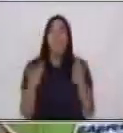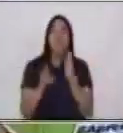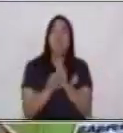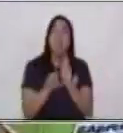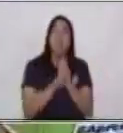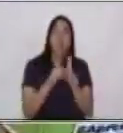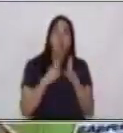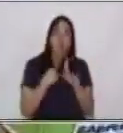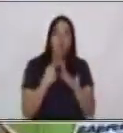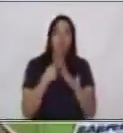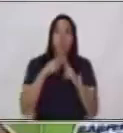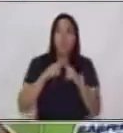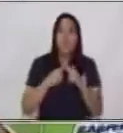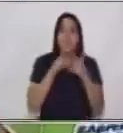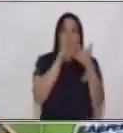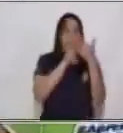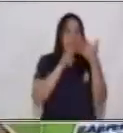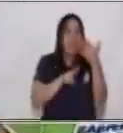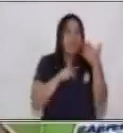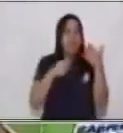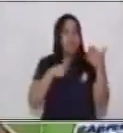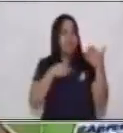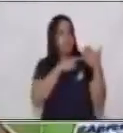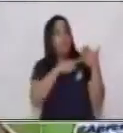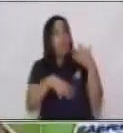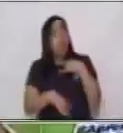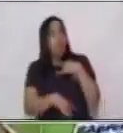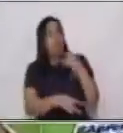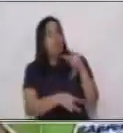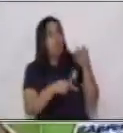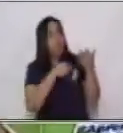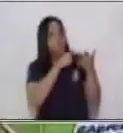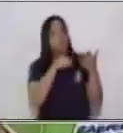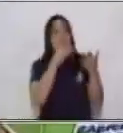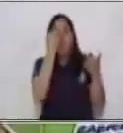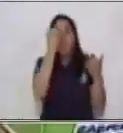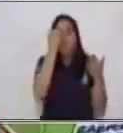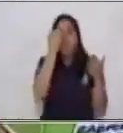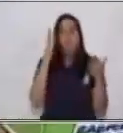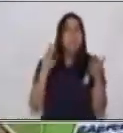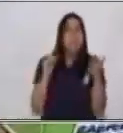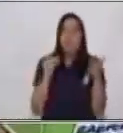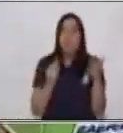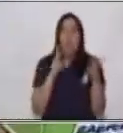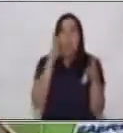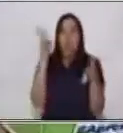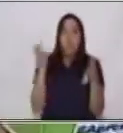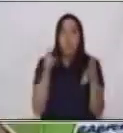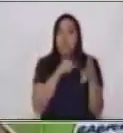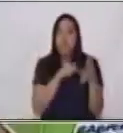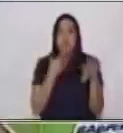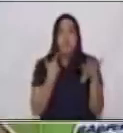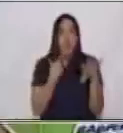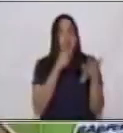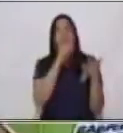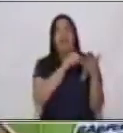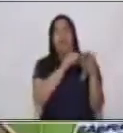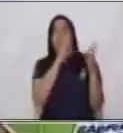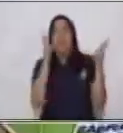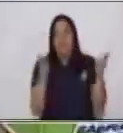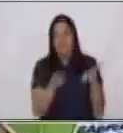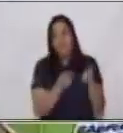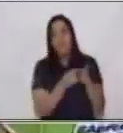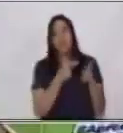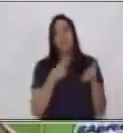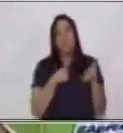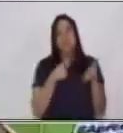el texto o escucha ese texto, para que sepa de qué se va a tratar lo que va a leer. Para eso se utilizan también los resúmenes, para que tenga una